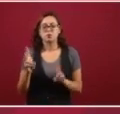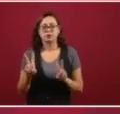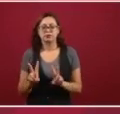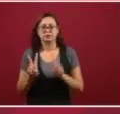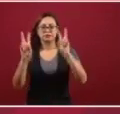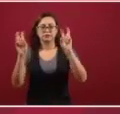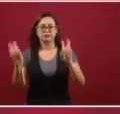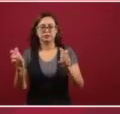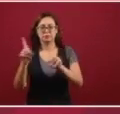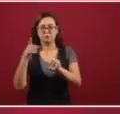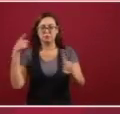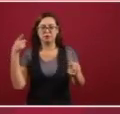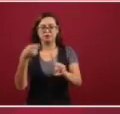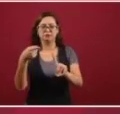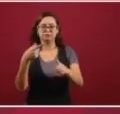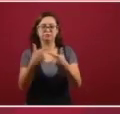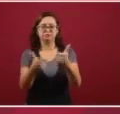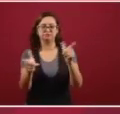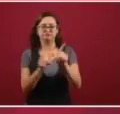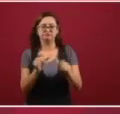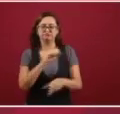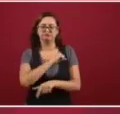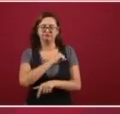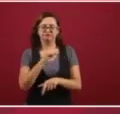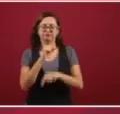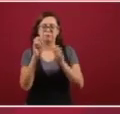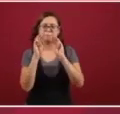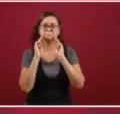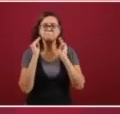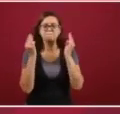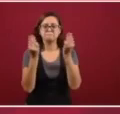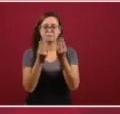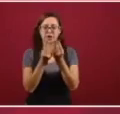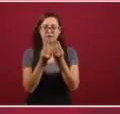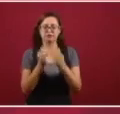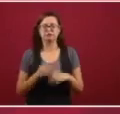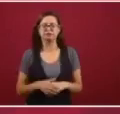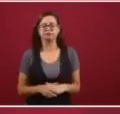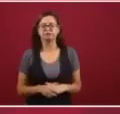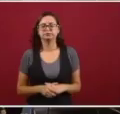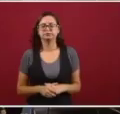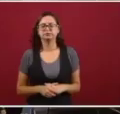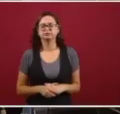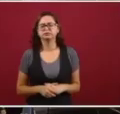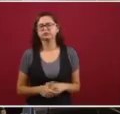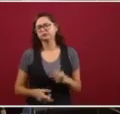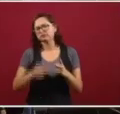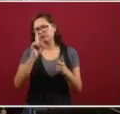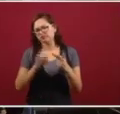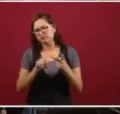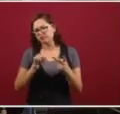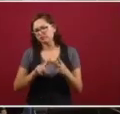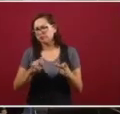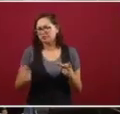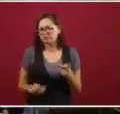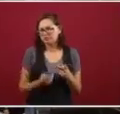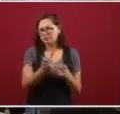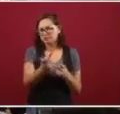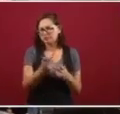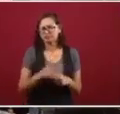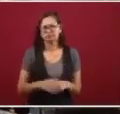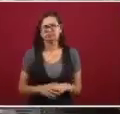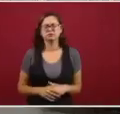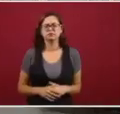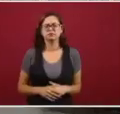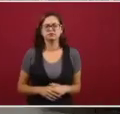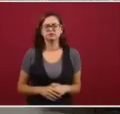asunto que tiene que ver con delincuencia organizada. Y, como le mencionaba, el segundo tema, con el